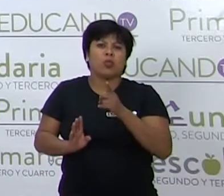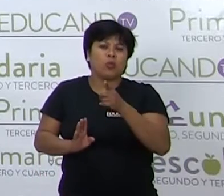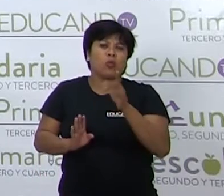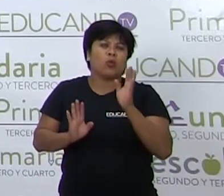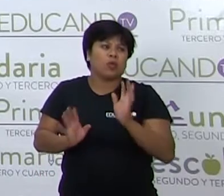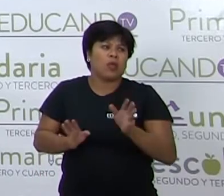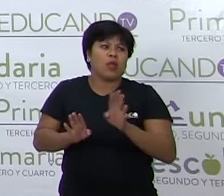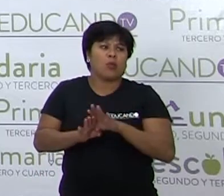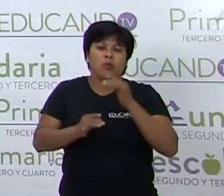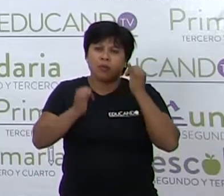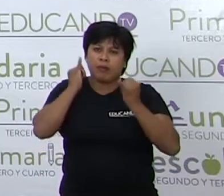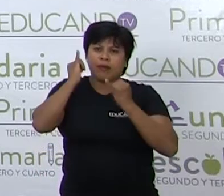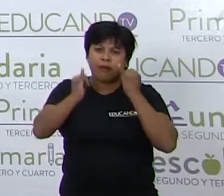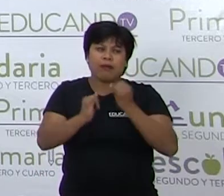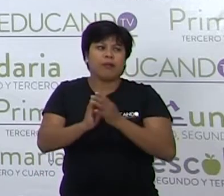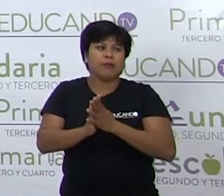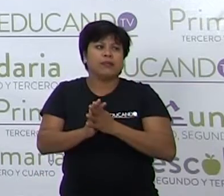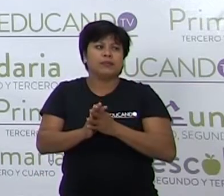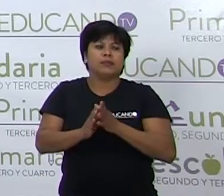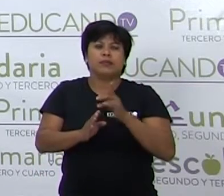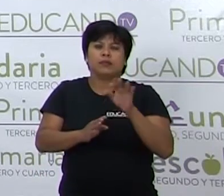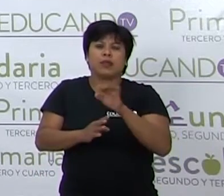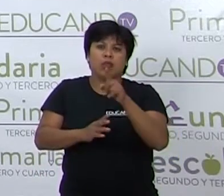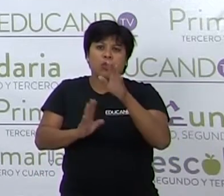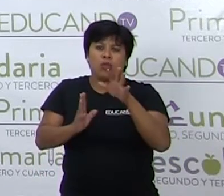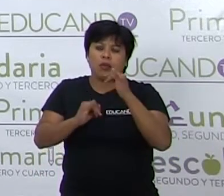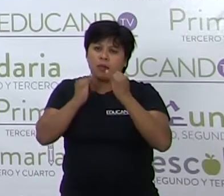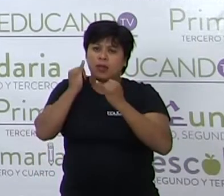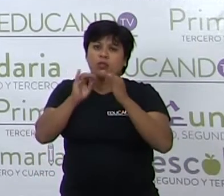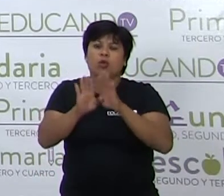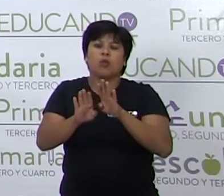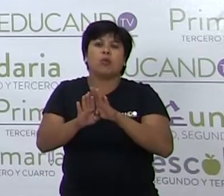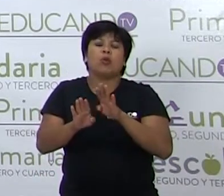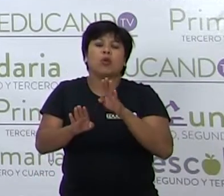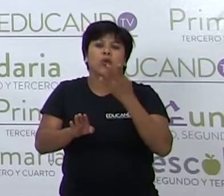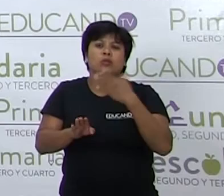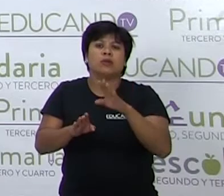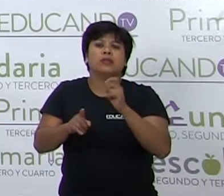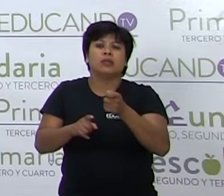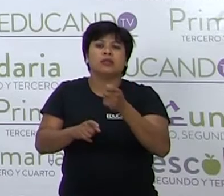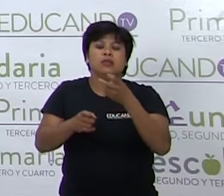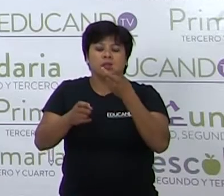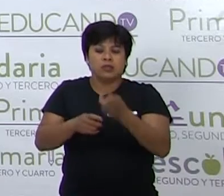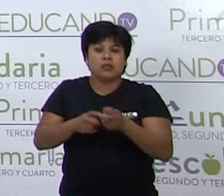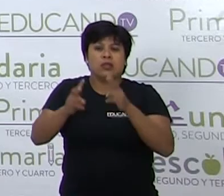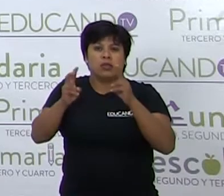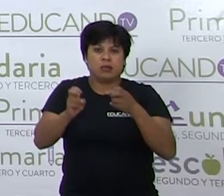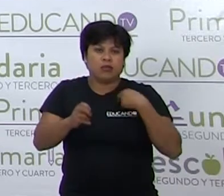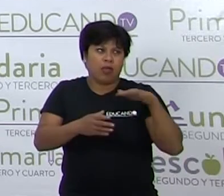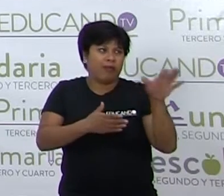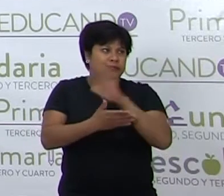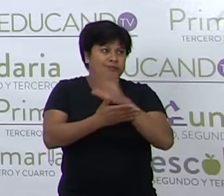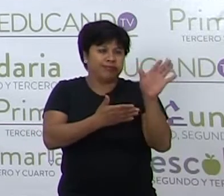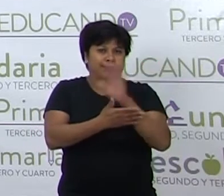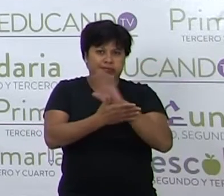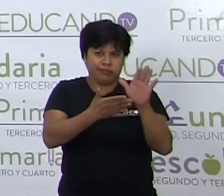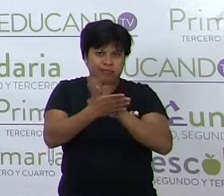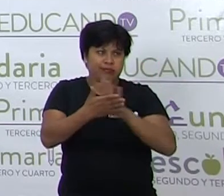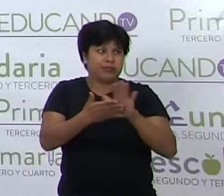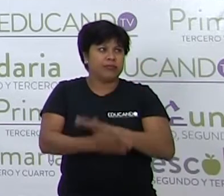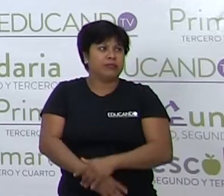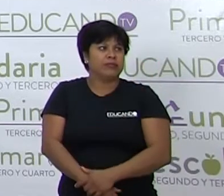has de imaginar o ya estás ya sabes de este tema bastante voy a borrar el pizarrón